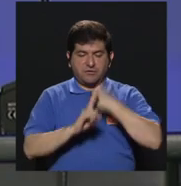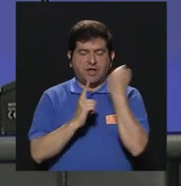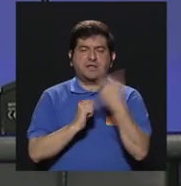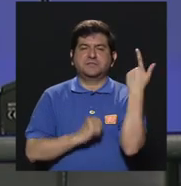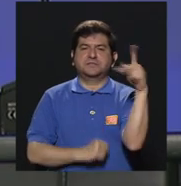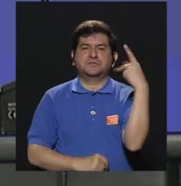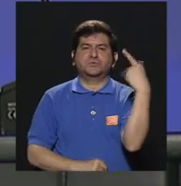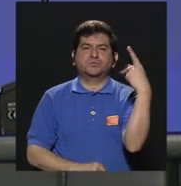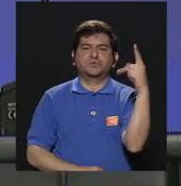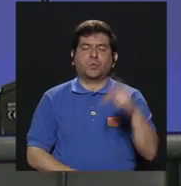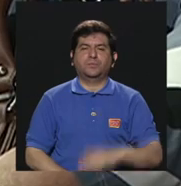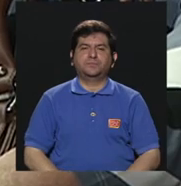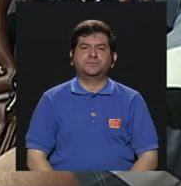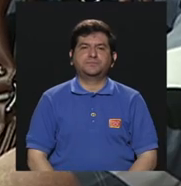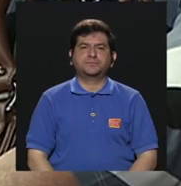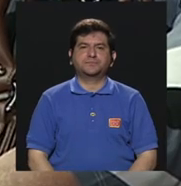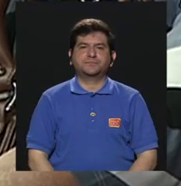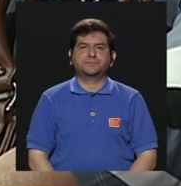amenazada.